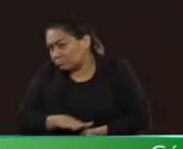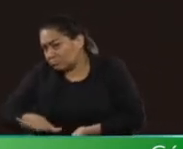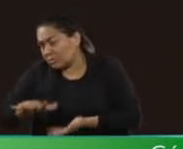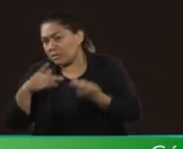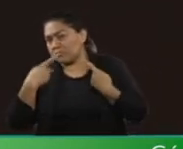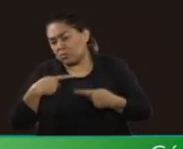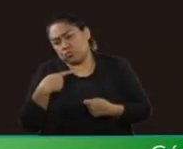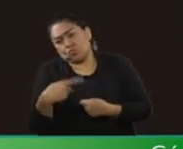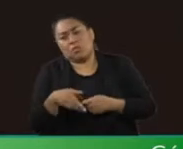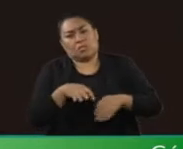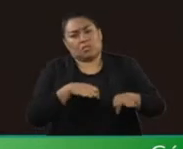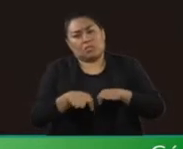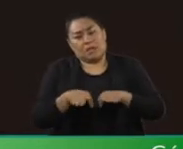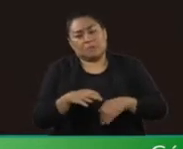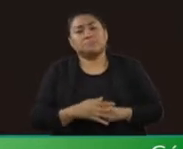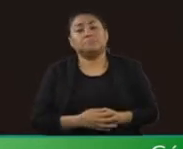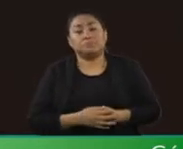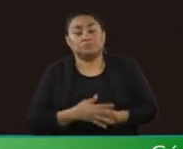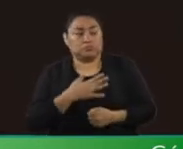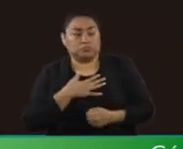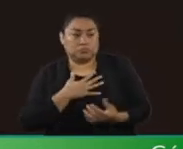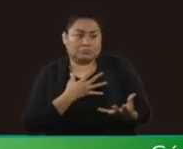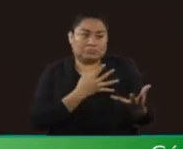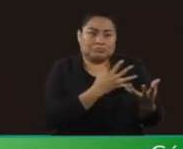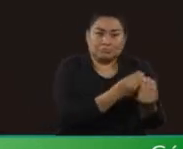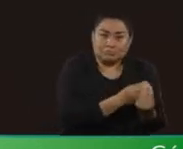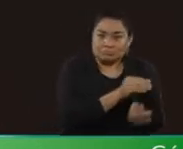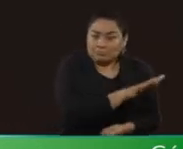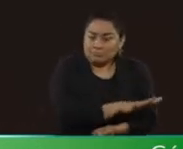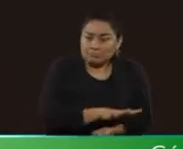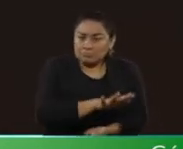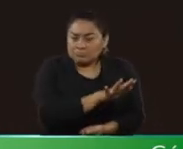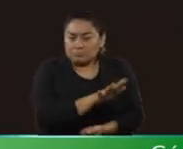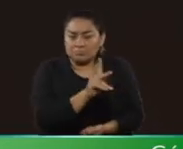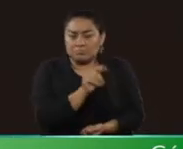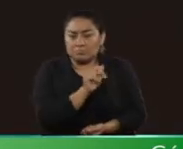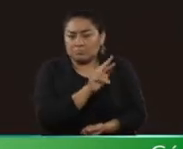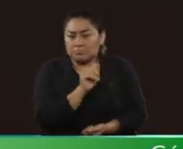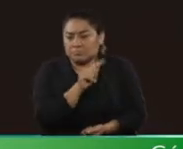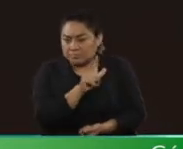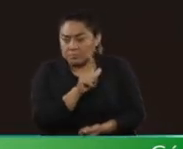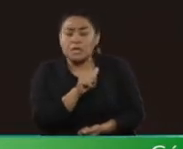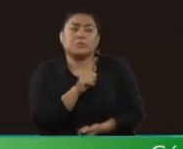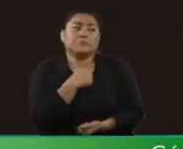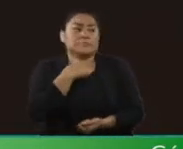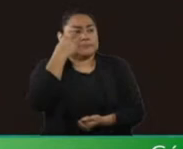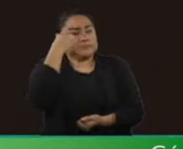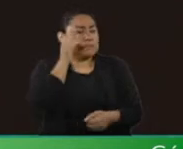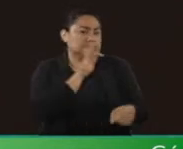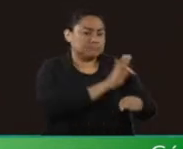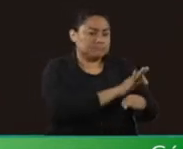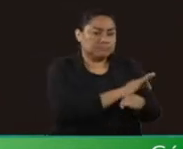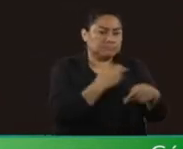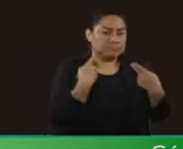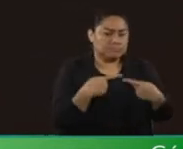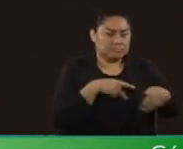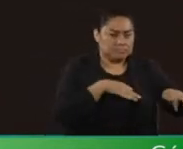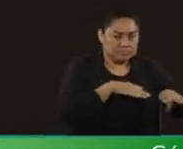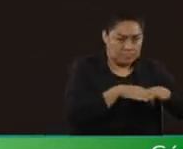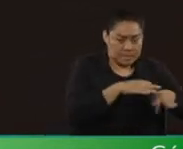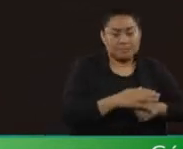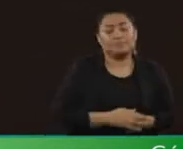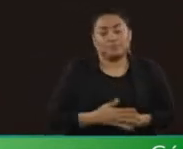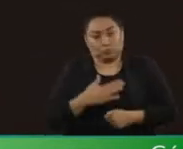estoy con Los Héroes de la clase trabajadora como hombre del Norte estoy del